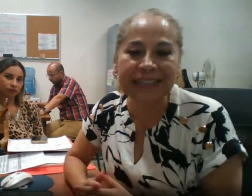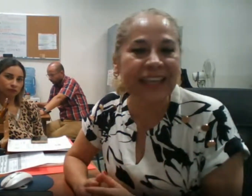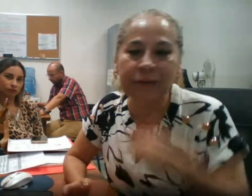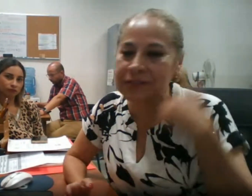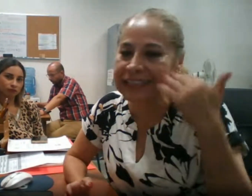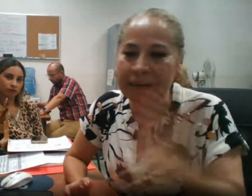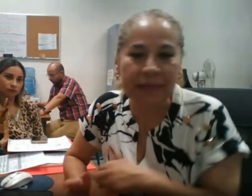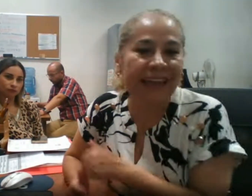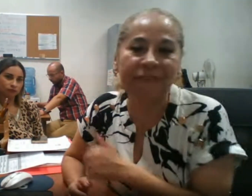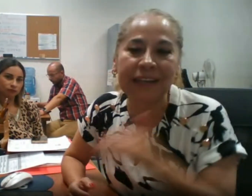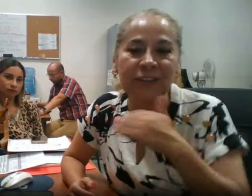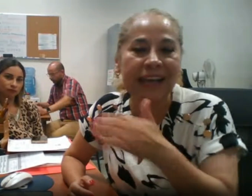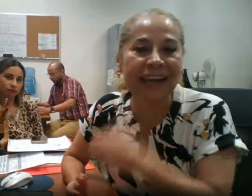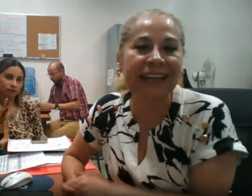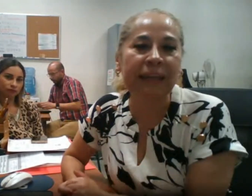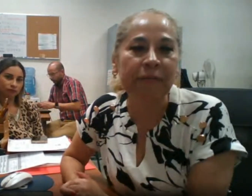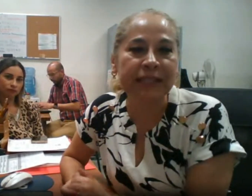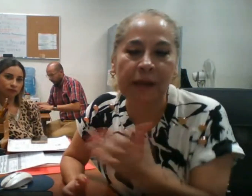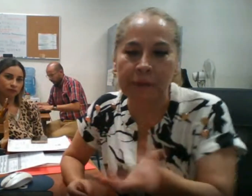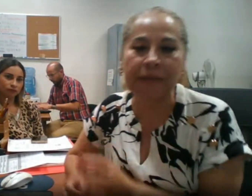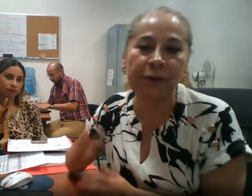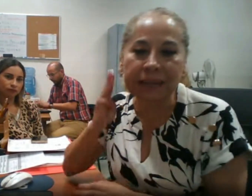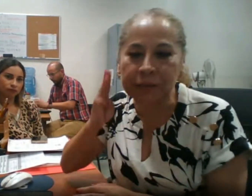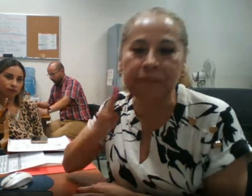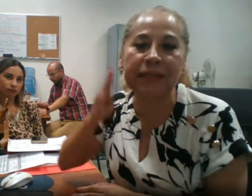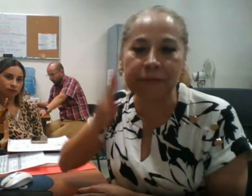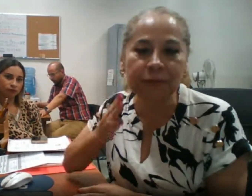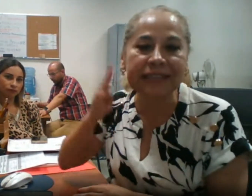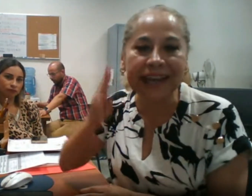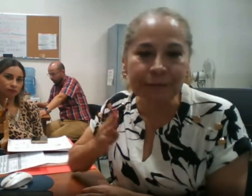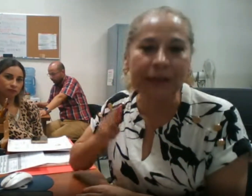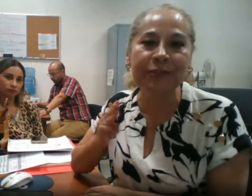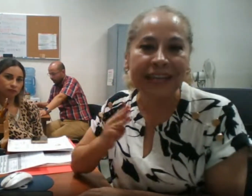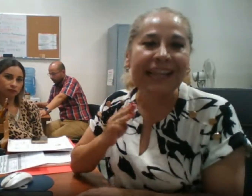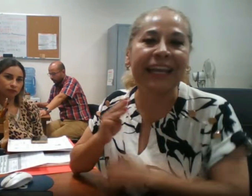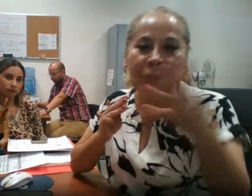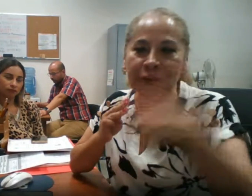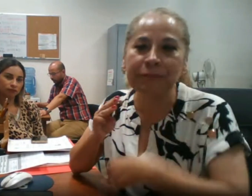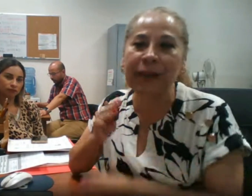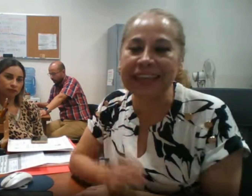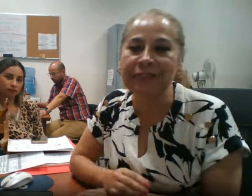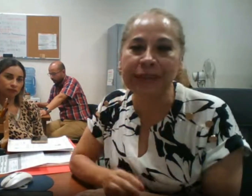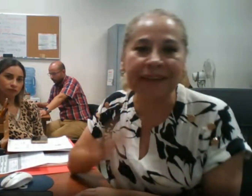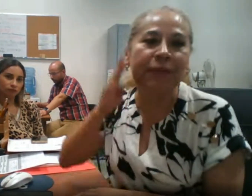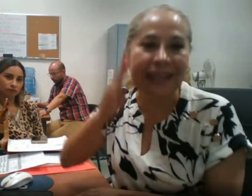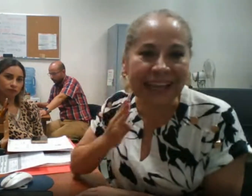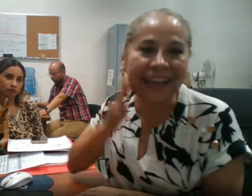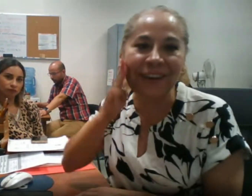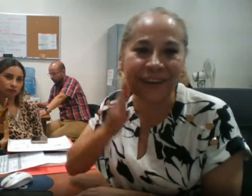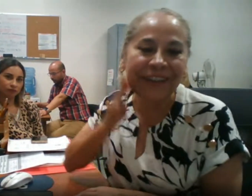una seña, ustedes repítanla, aunque no sea el tema principal. Por ejemplo, ahorita pues ya aprendimos manzana, esperemos que todos por ahí